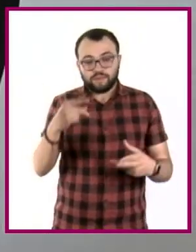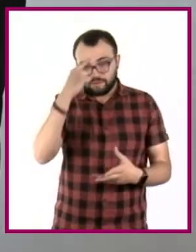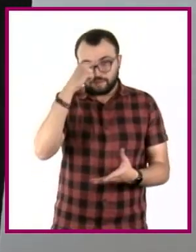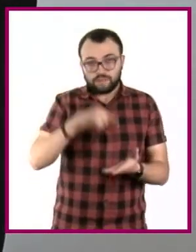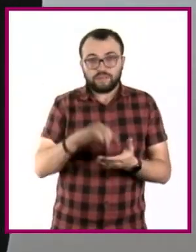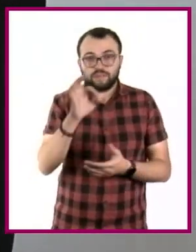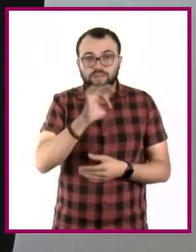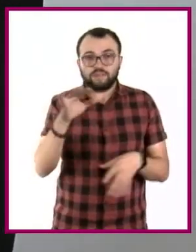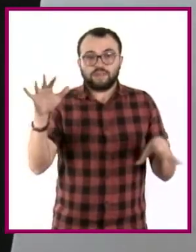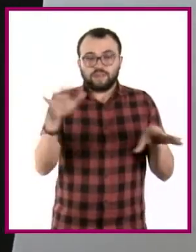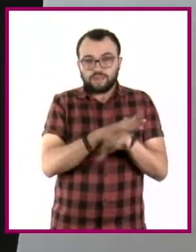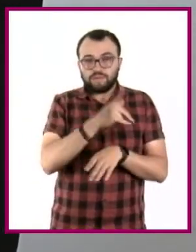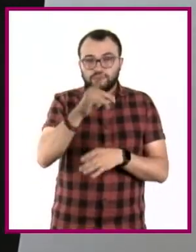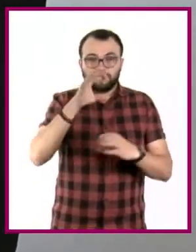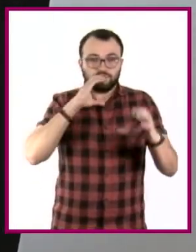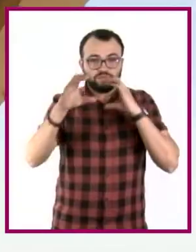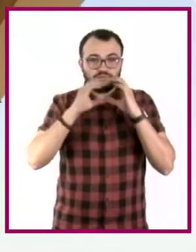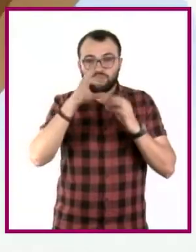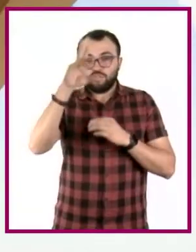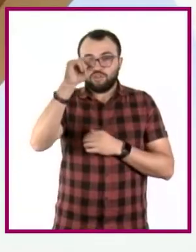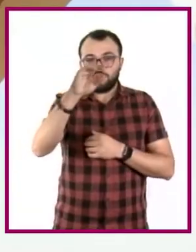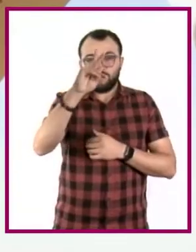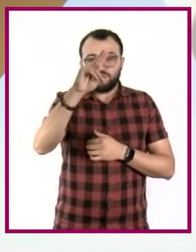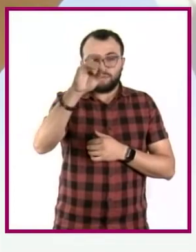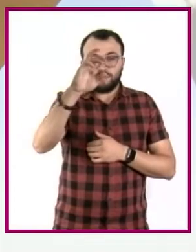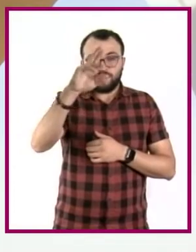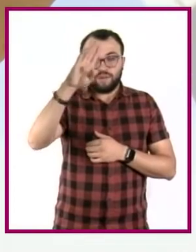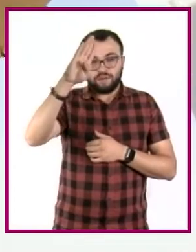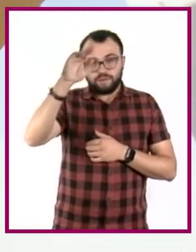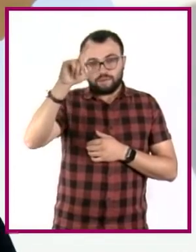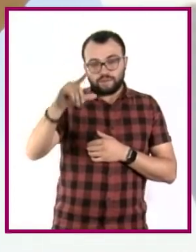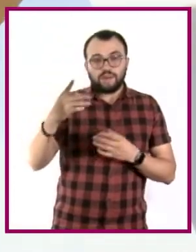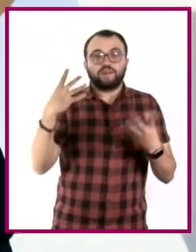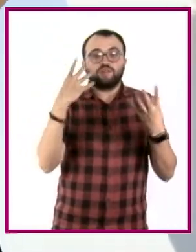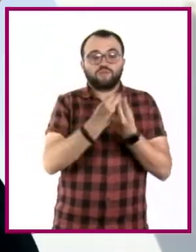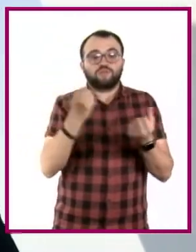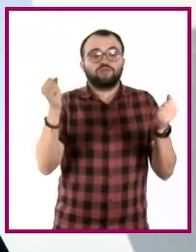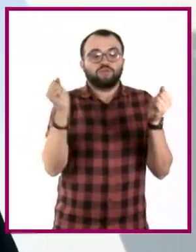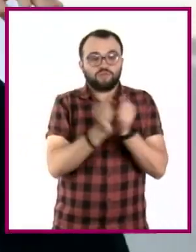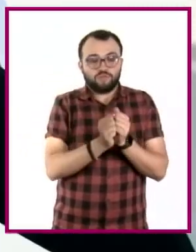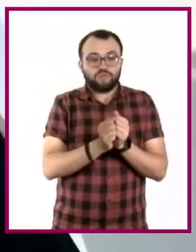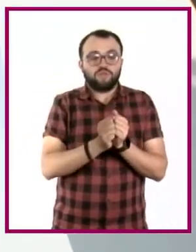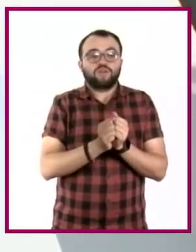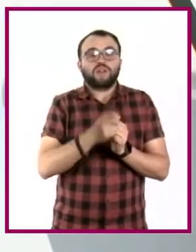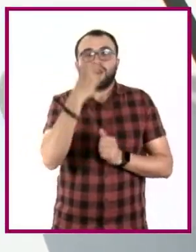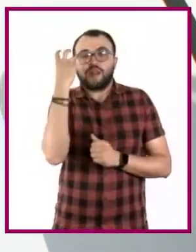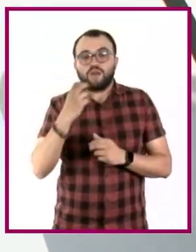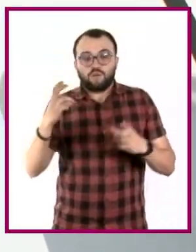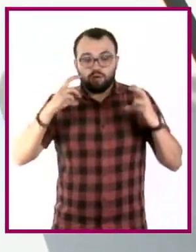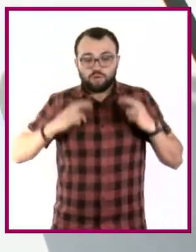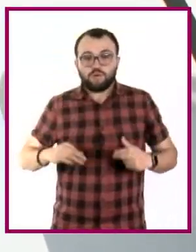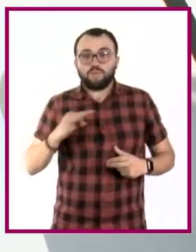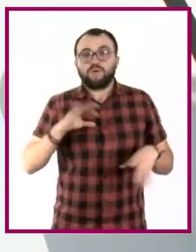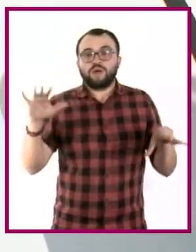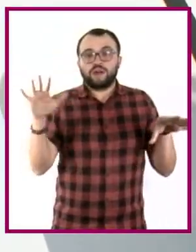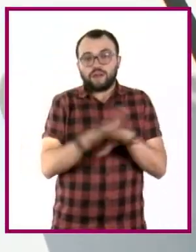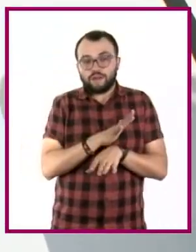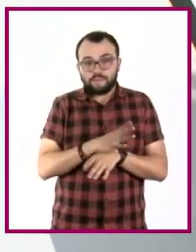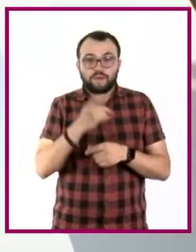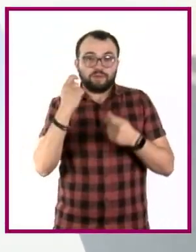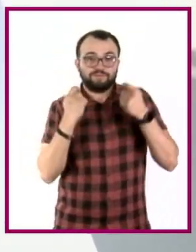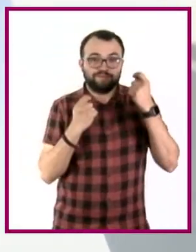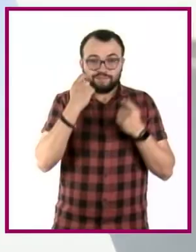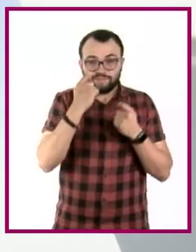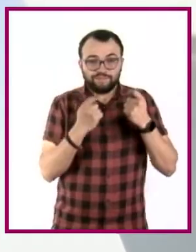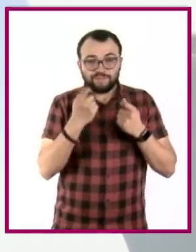se modifica la comunicación no verbal en conjunto con el lenguaje corporal, se puede conseguir cambiar las emociones